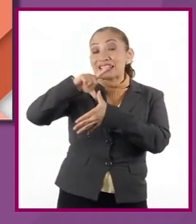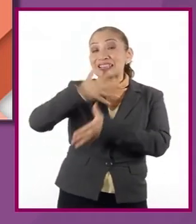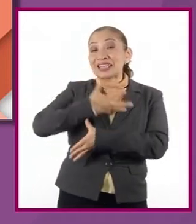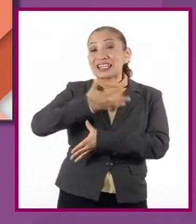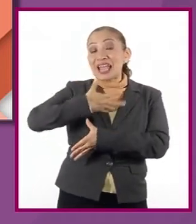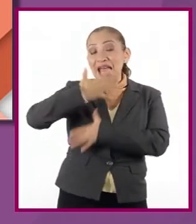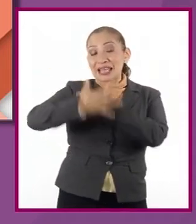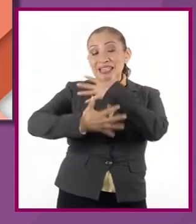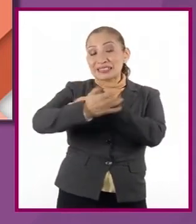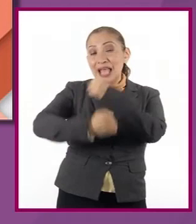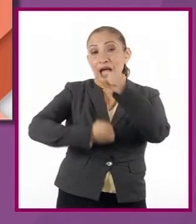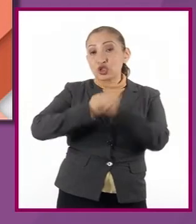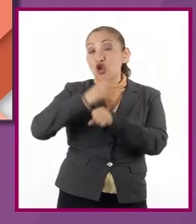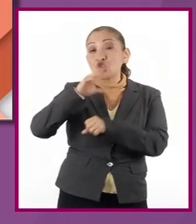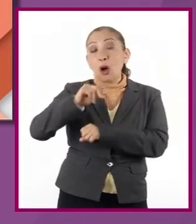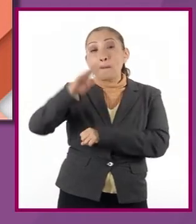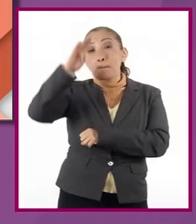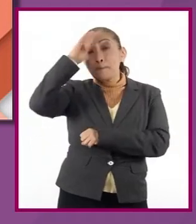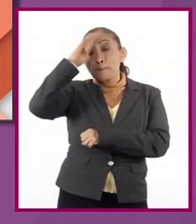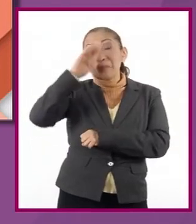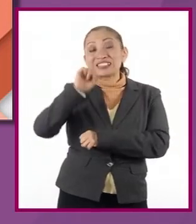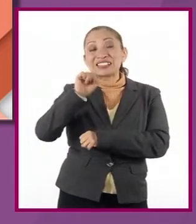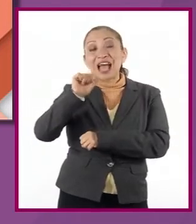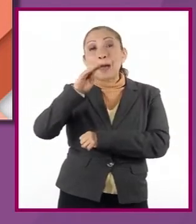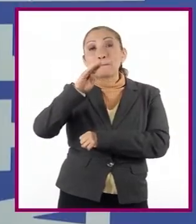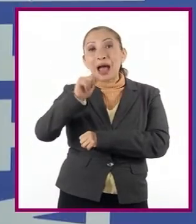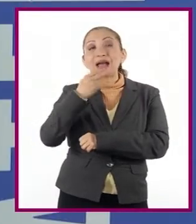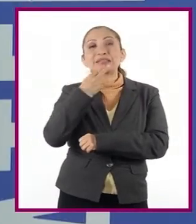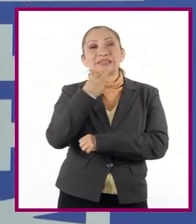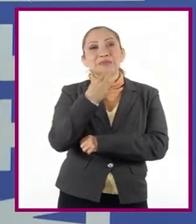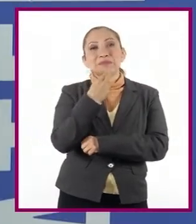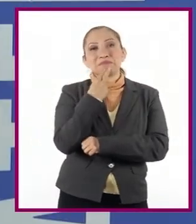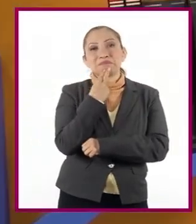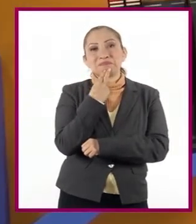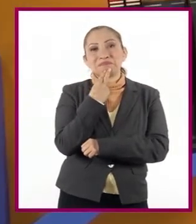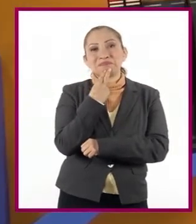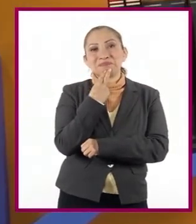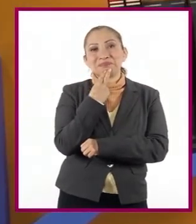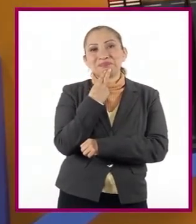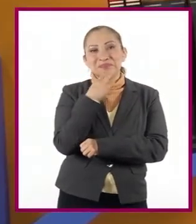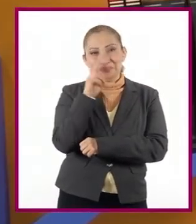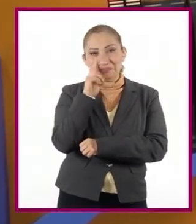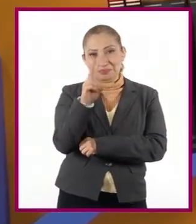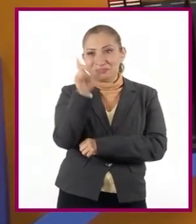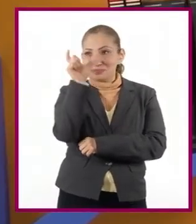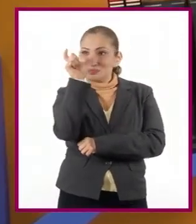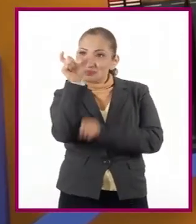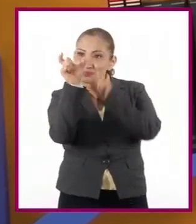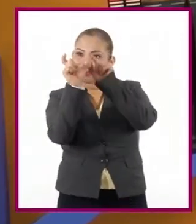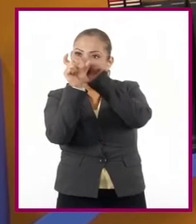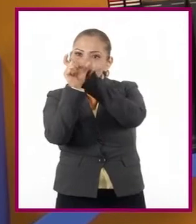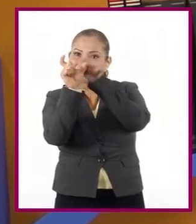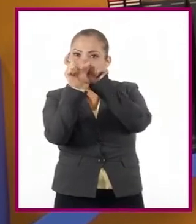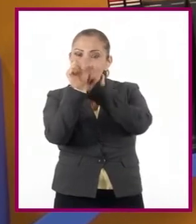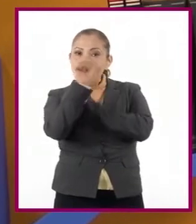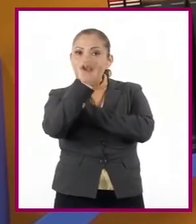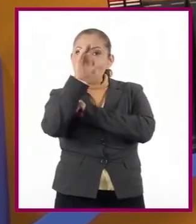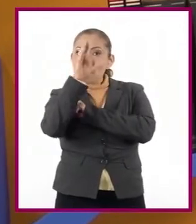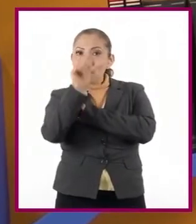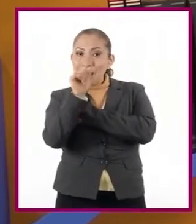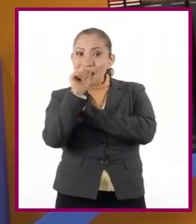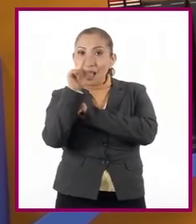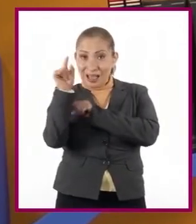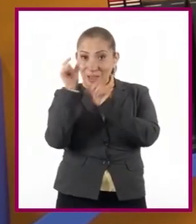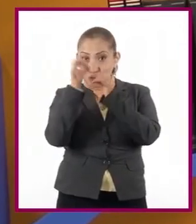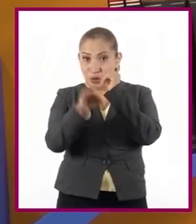15 años y no pensaba que le serviría. ¿Pudieron observar el subrayado de las